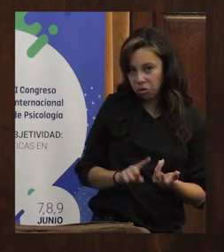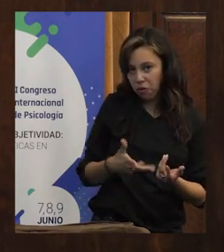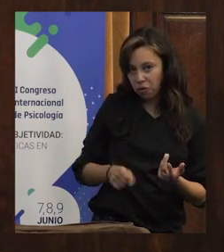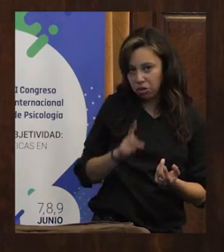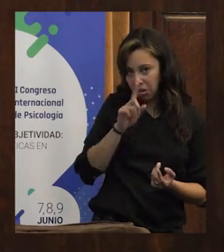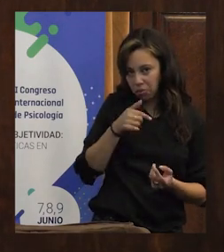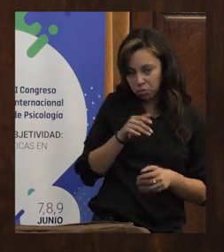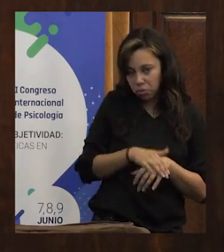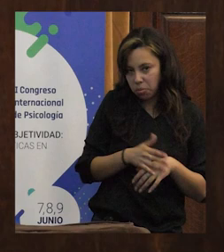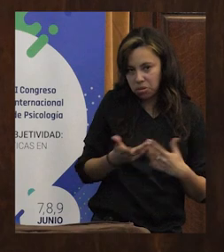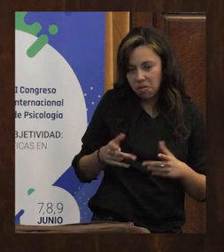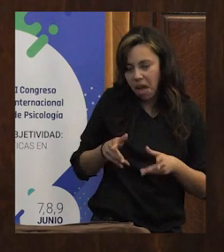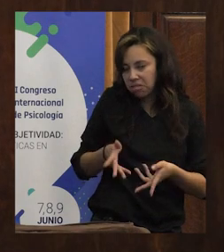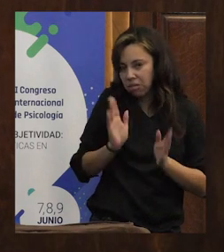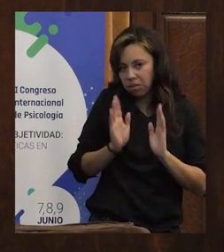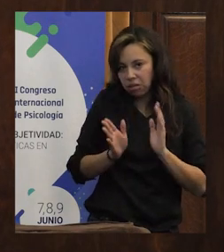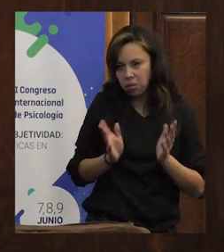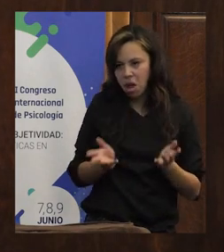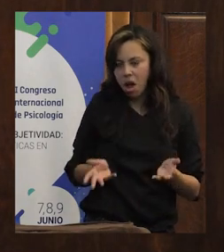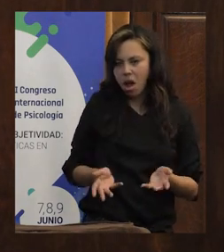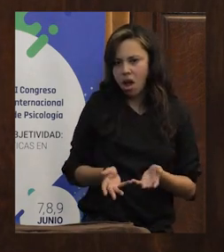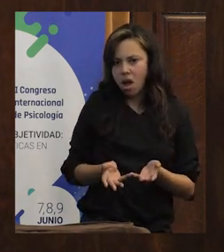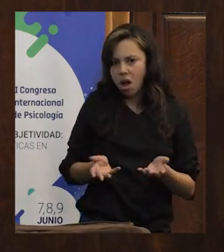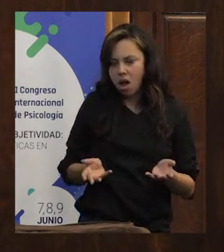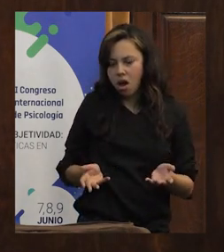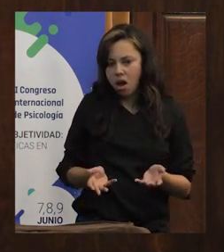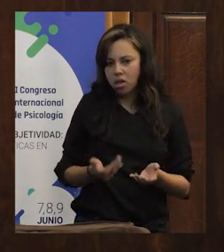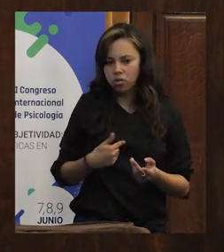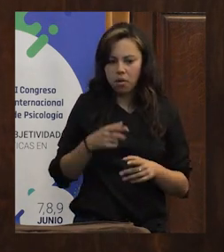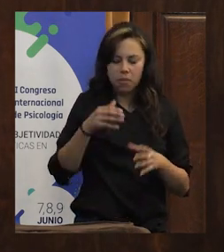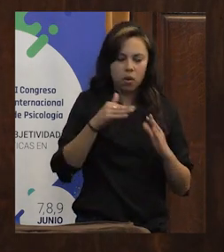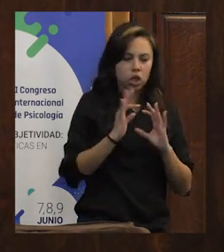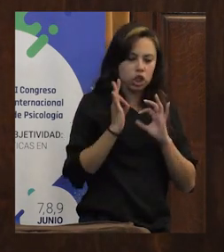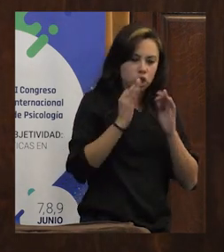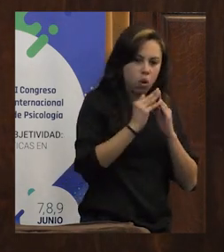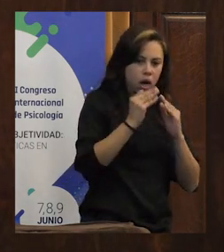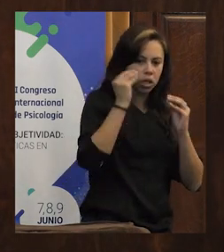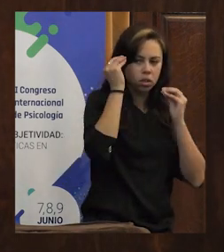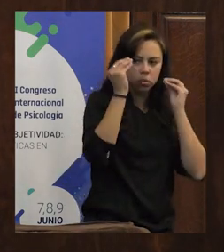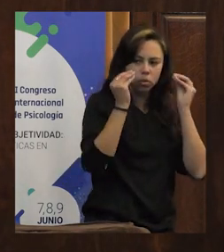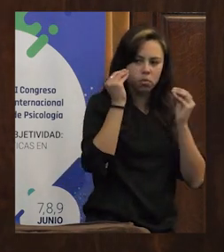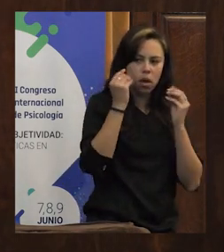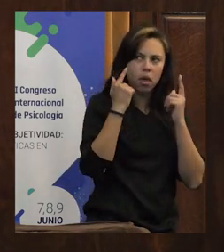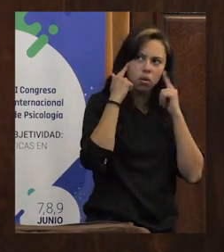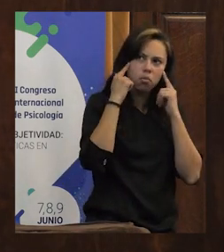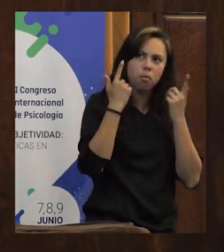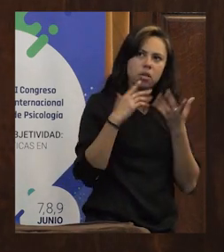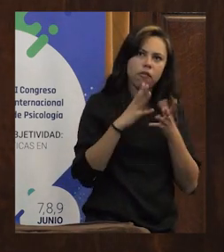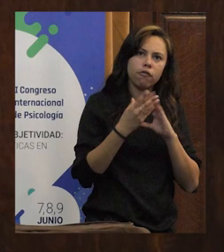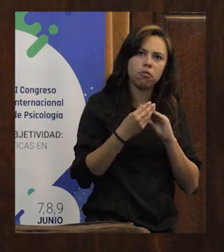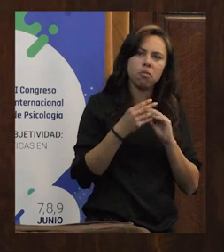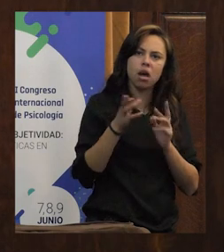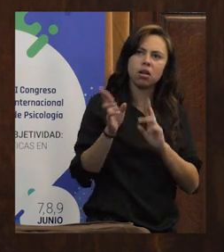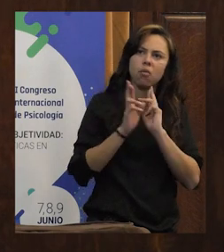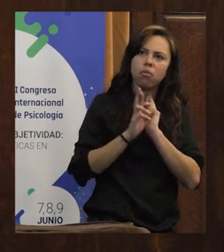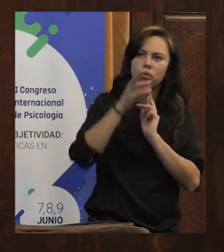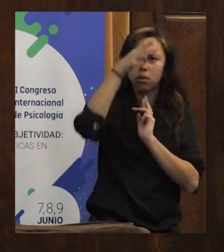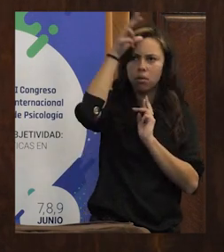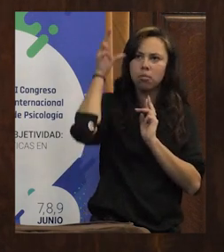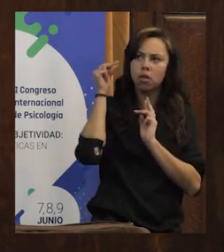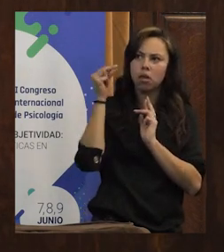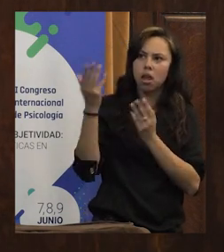tocado de forma suave, incluso haber aprovechado el momento para animarme